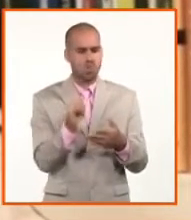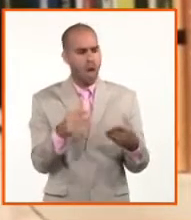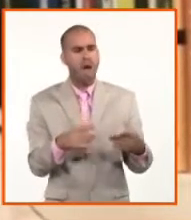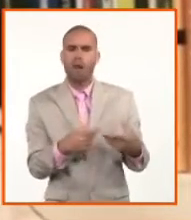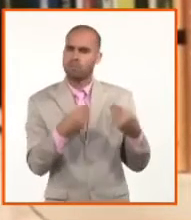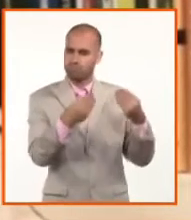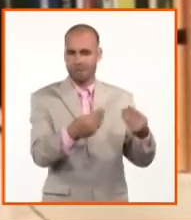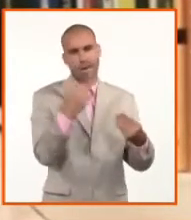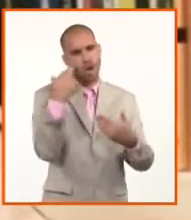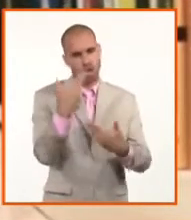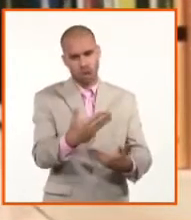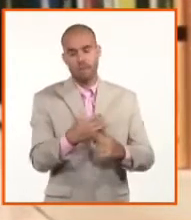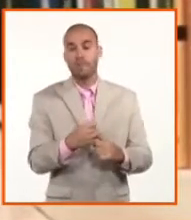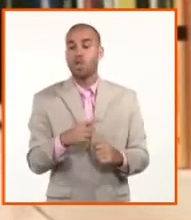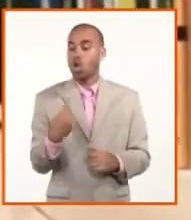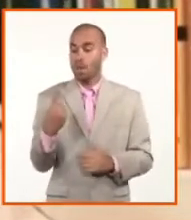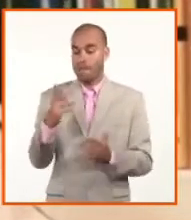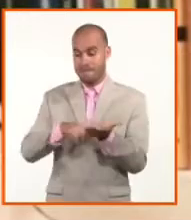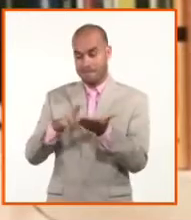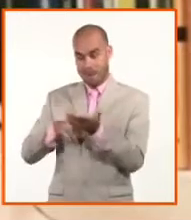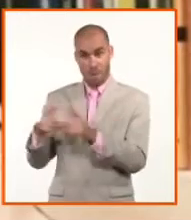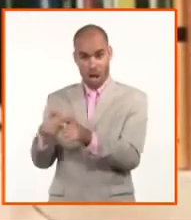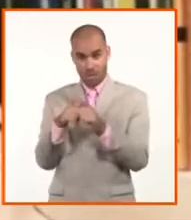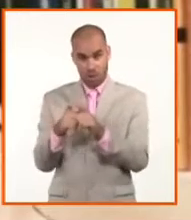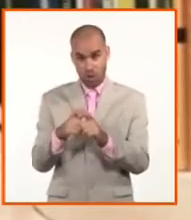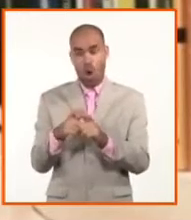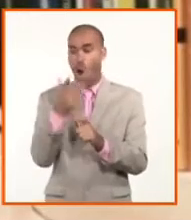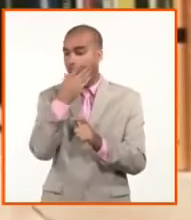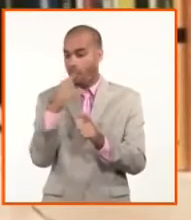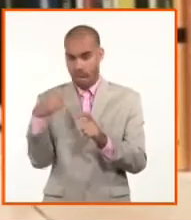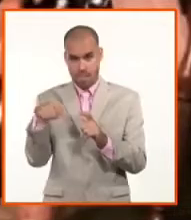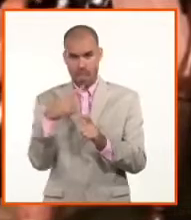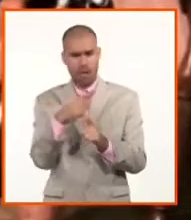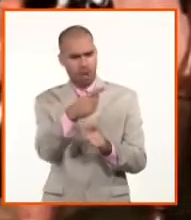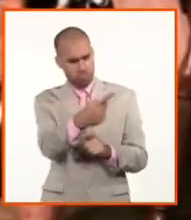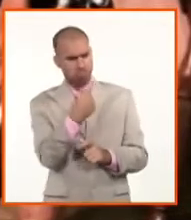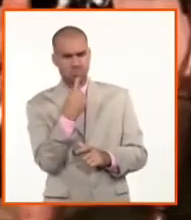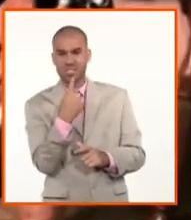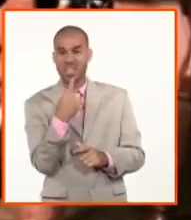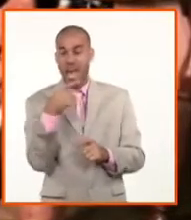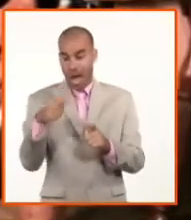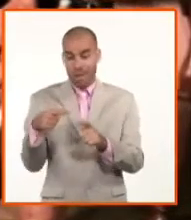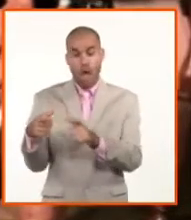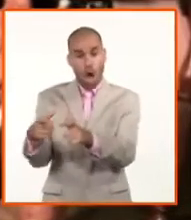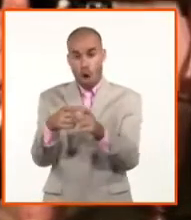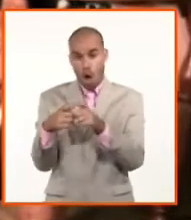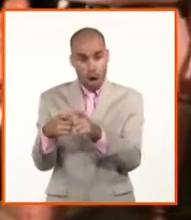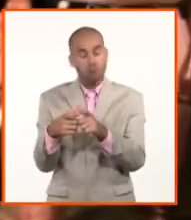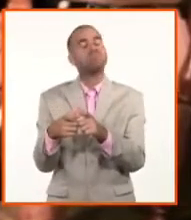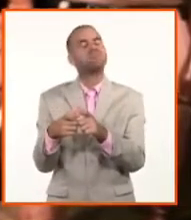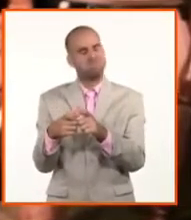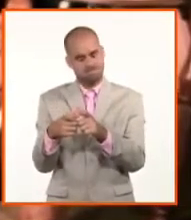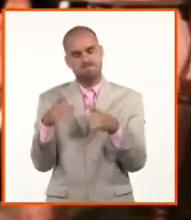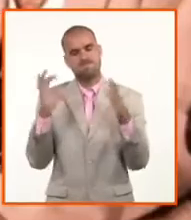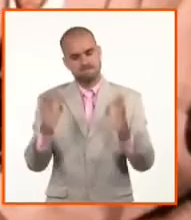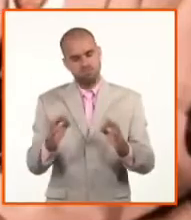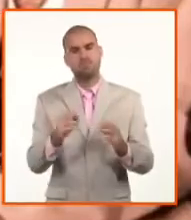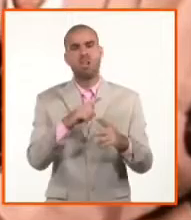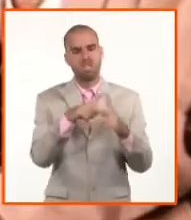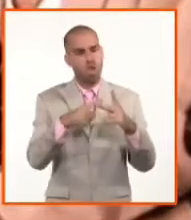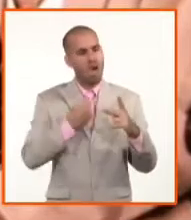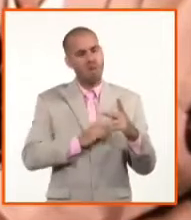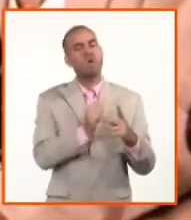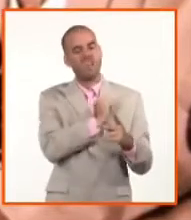los jóvenes que estábamos allí, miembros de la asociación, nos dijo: esta es la organización que mis hijos hubiesen querido tener. Lo que a mí siempre me ha